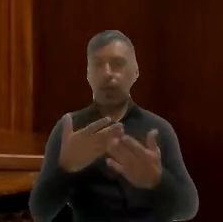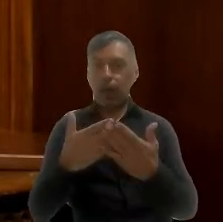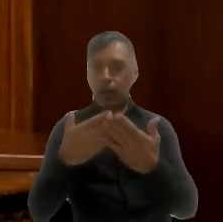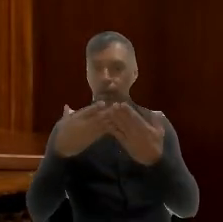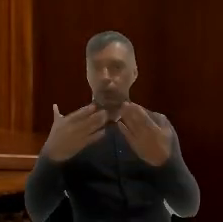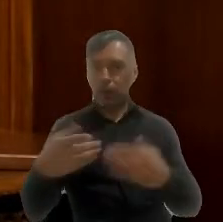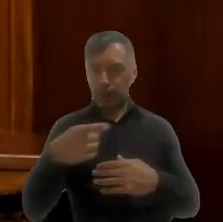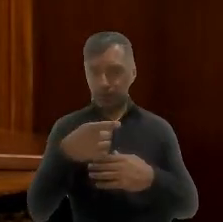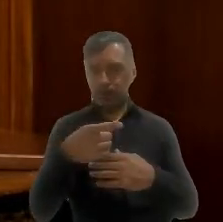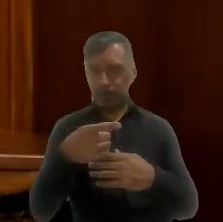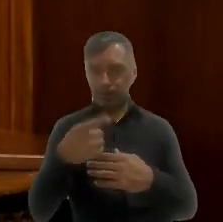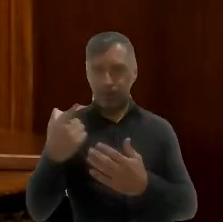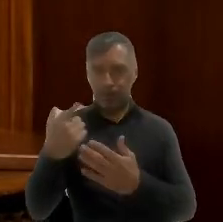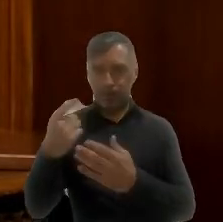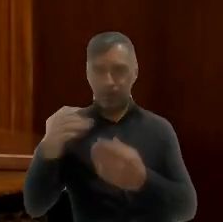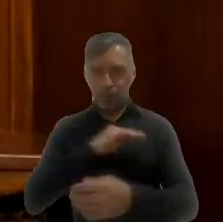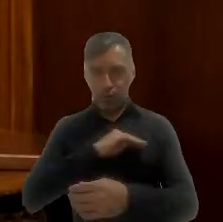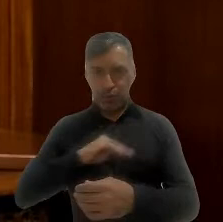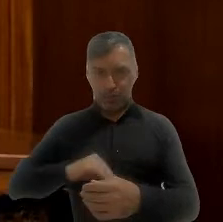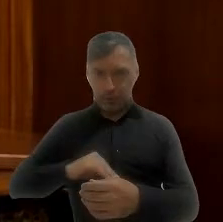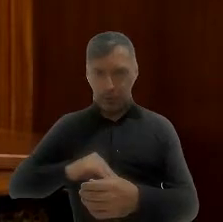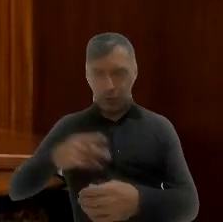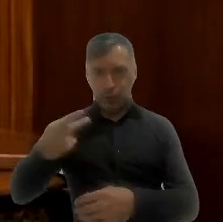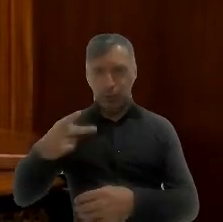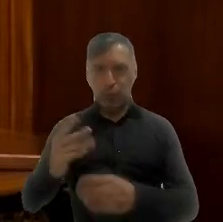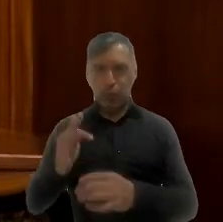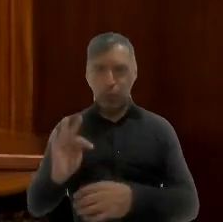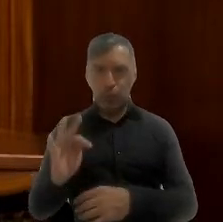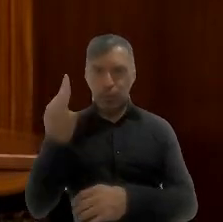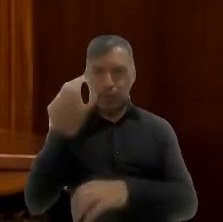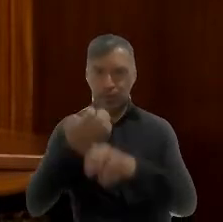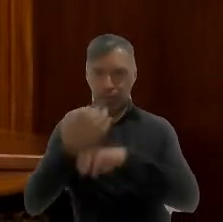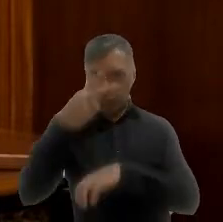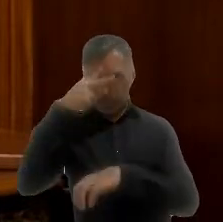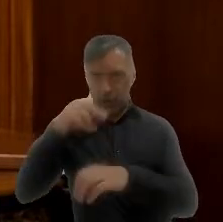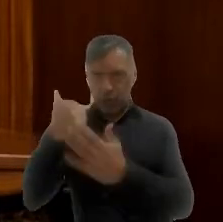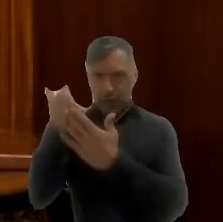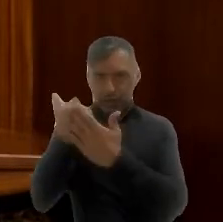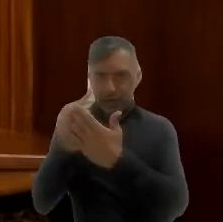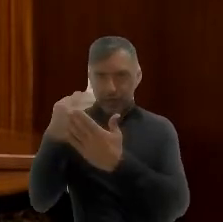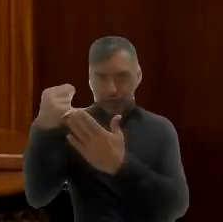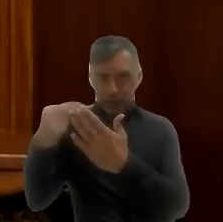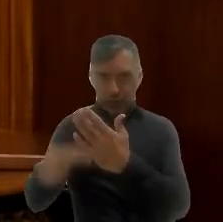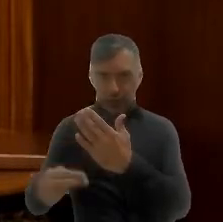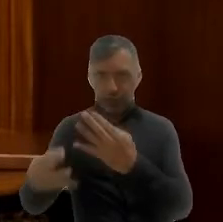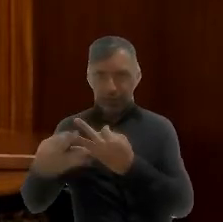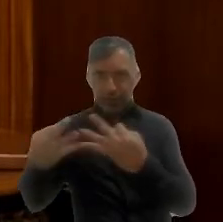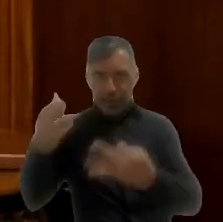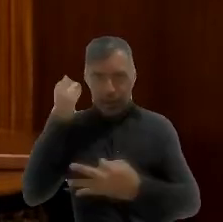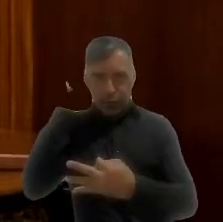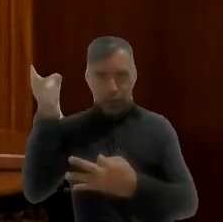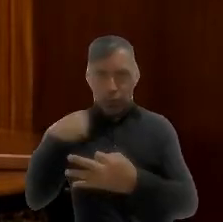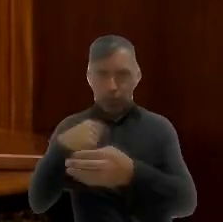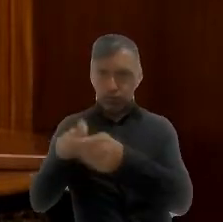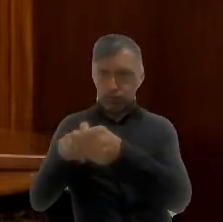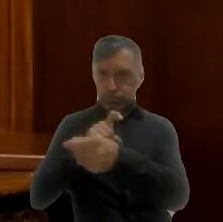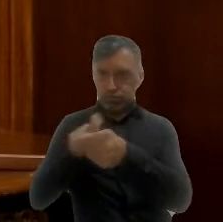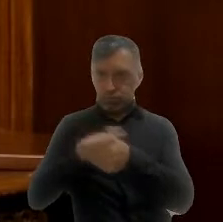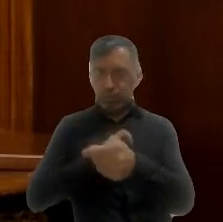del municipio de Tultitlán, Estado de México, de 3 inmuebles identificados como